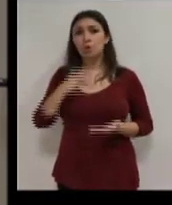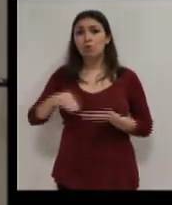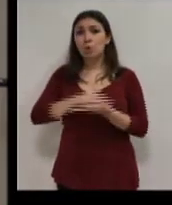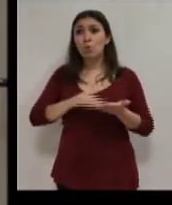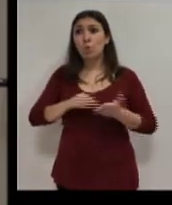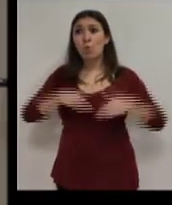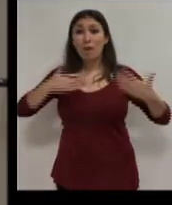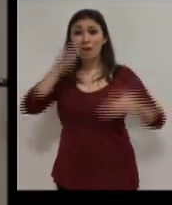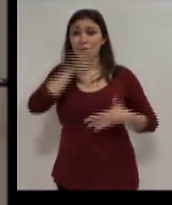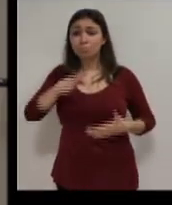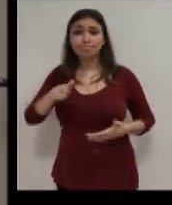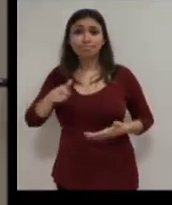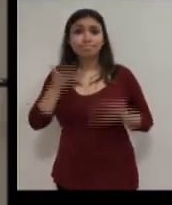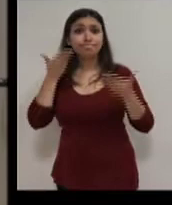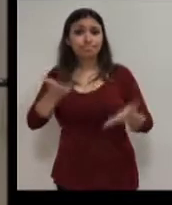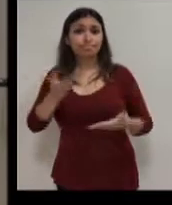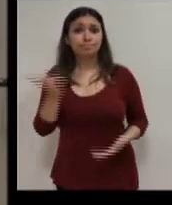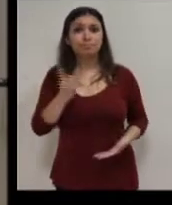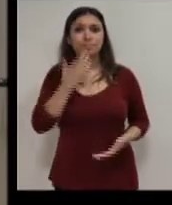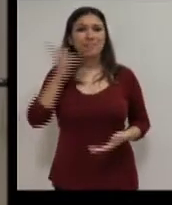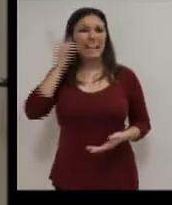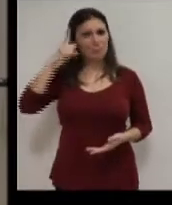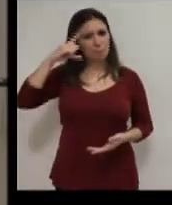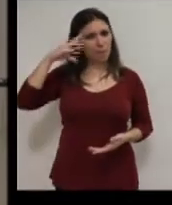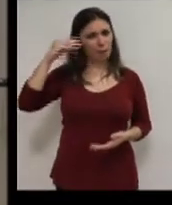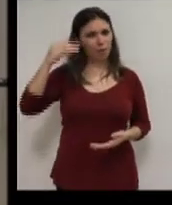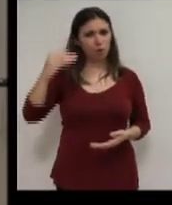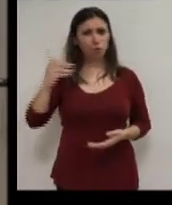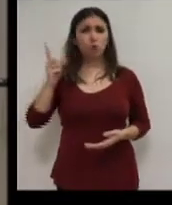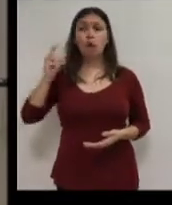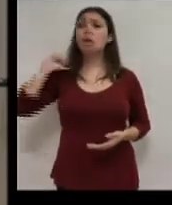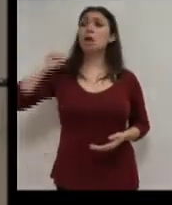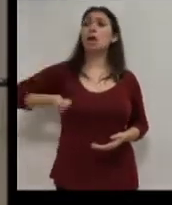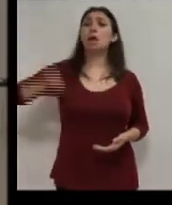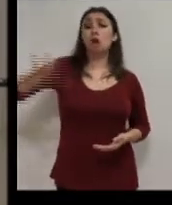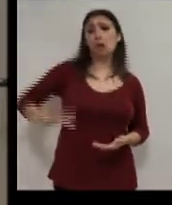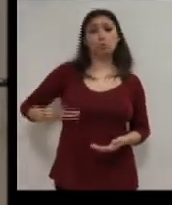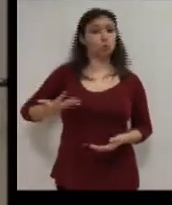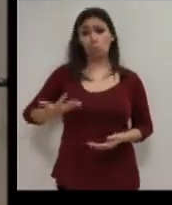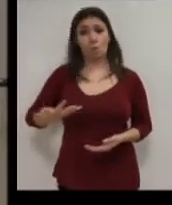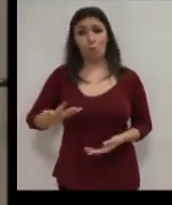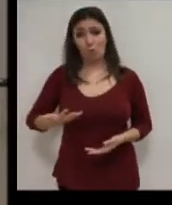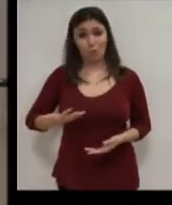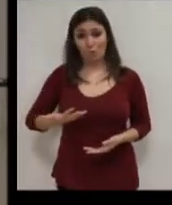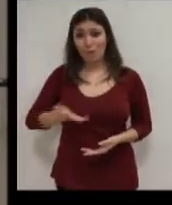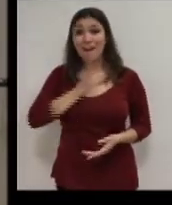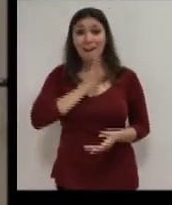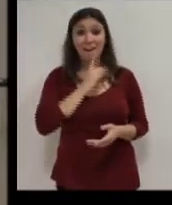nuevas tecnologías no son soluciones universales porque solamente un smartphone, ¿y quién tiene eso? Dice los